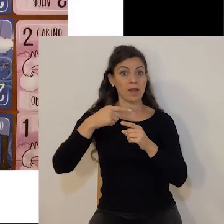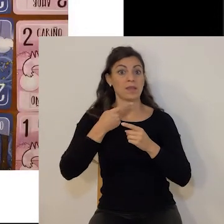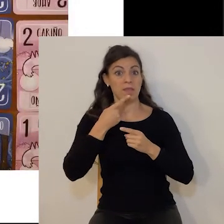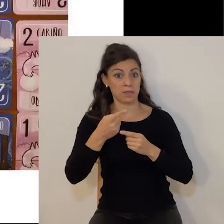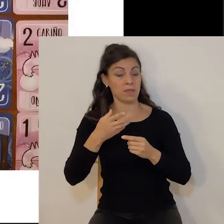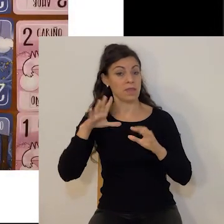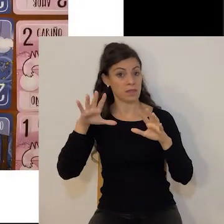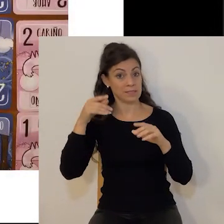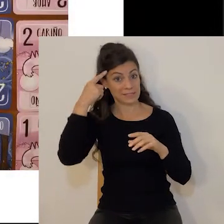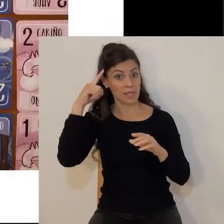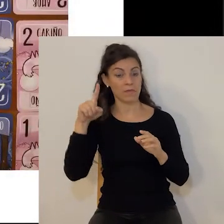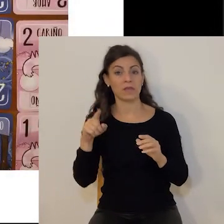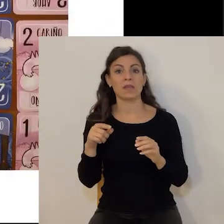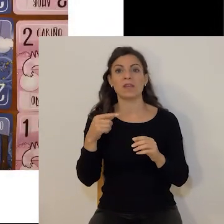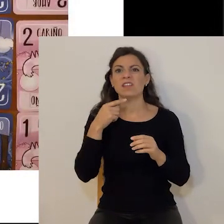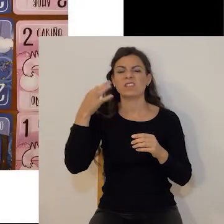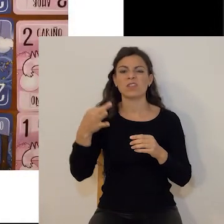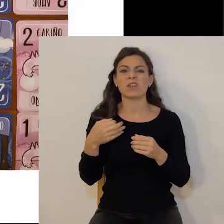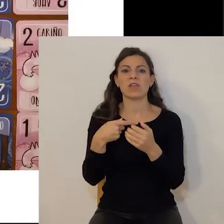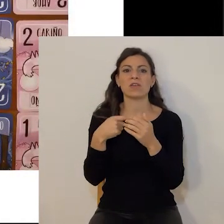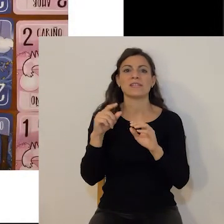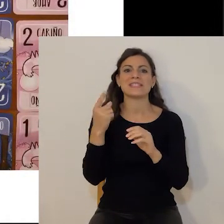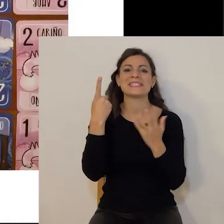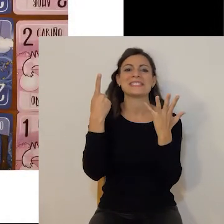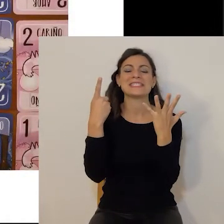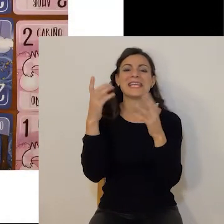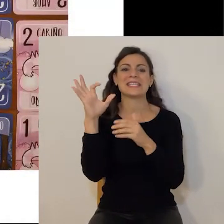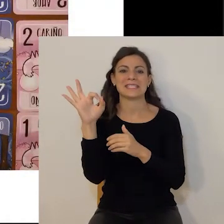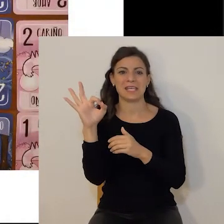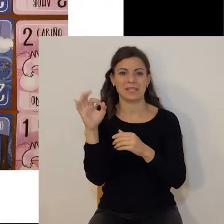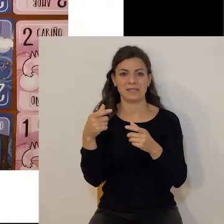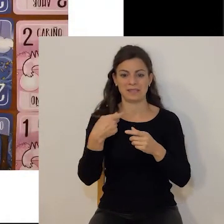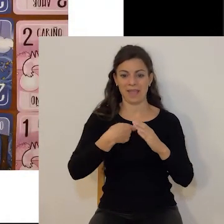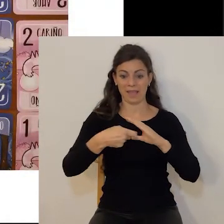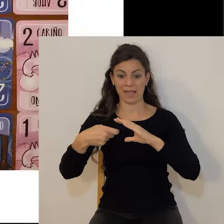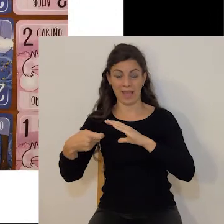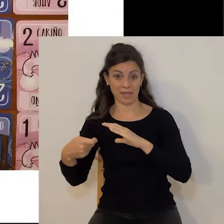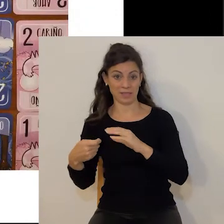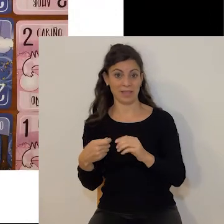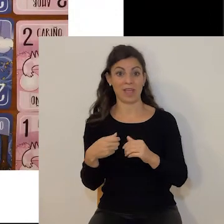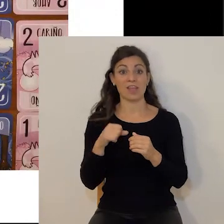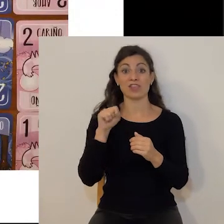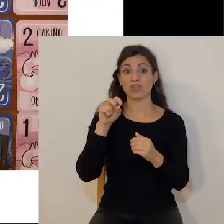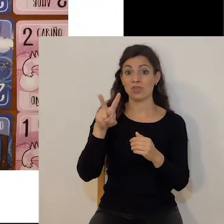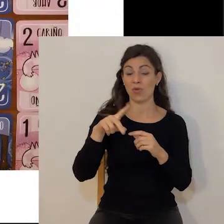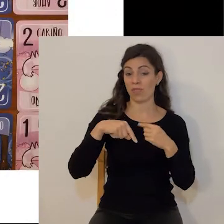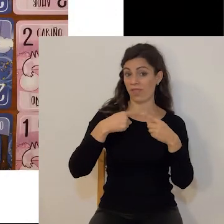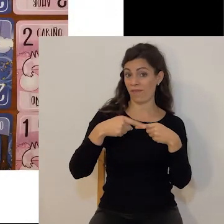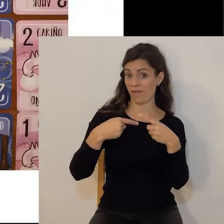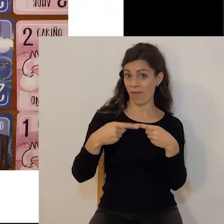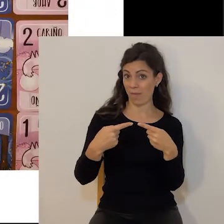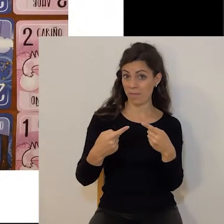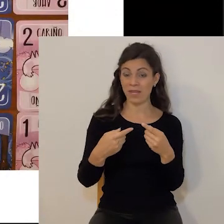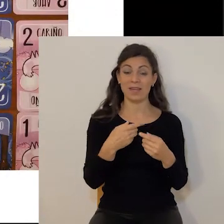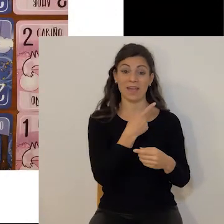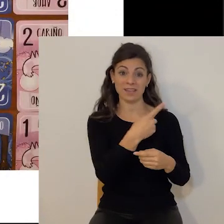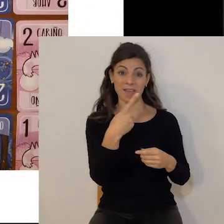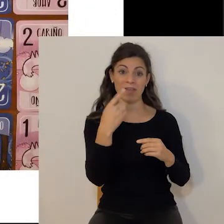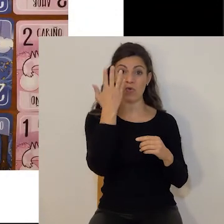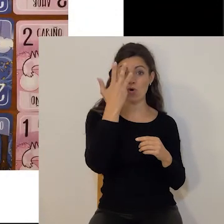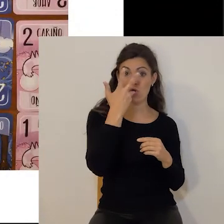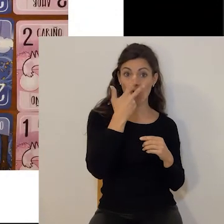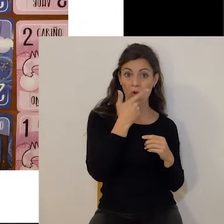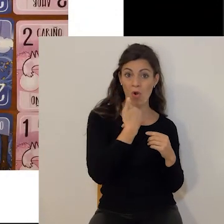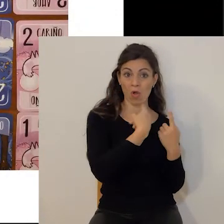cartas creo que son 60, hay 12 familias de emociones diferentes, cada uno regulado por su color, ¿vale?